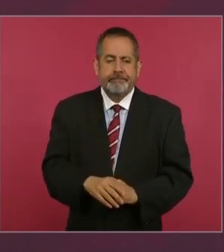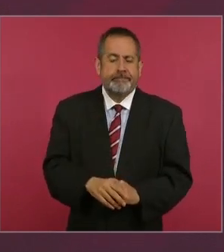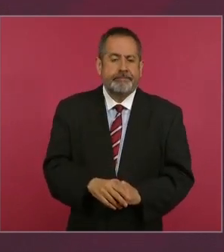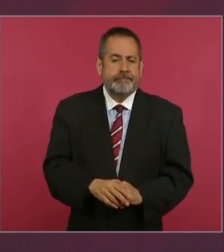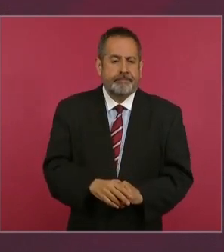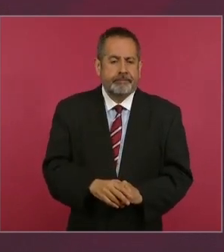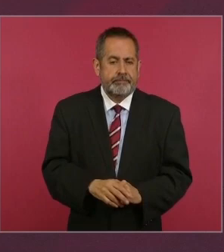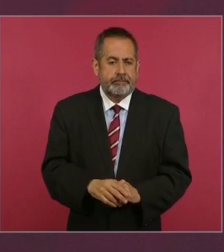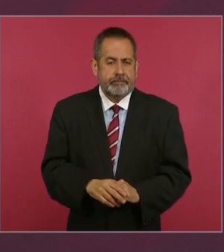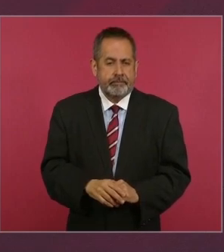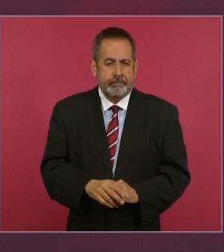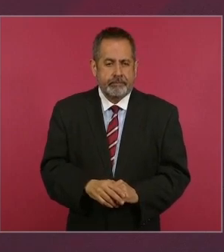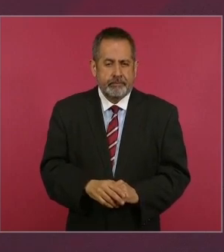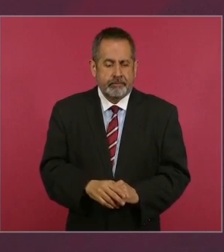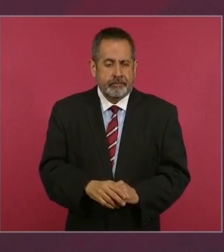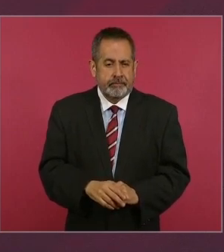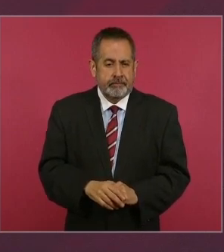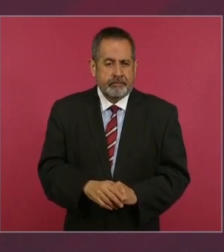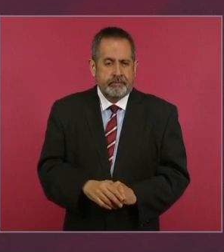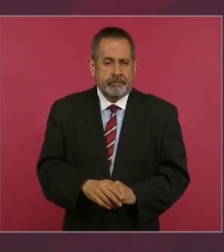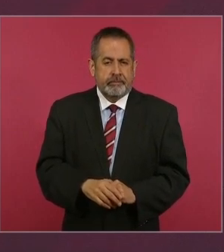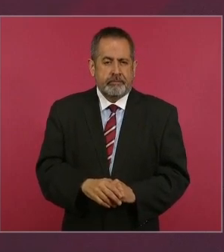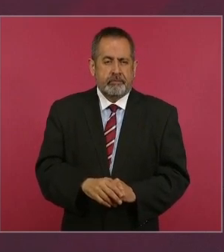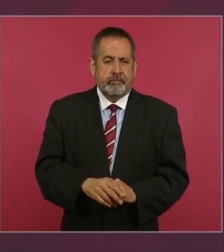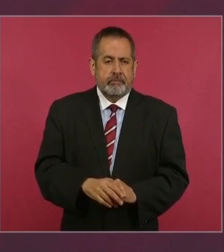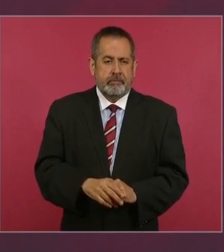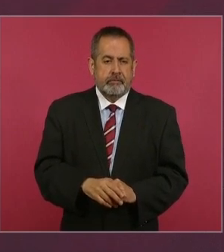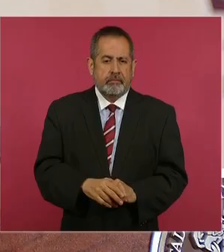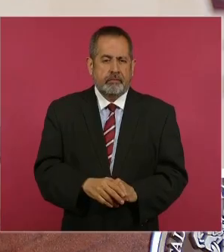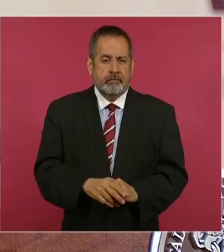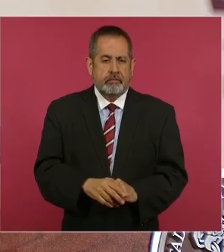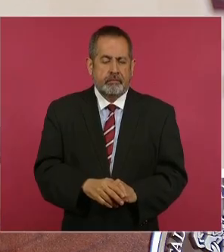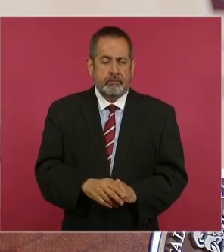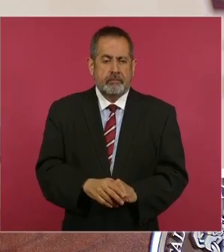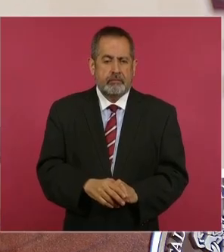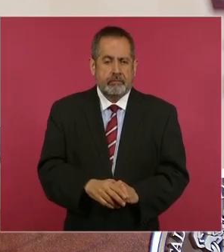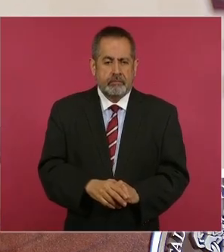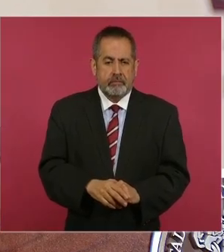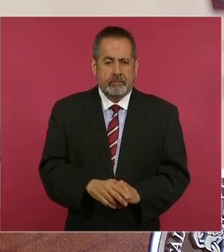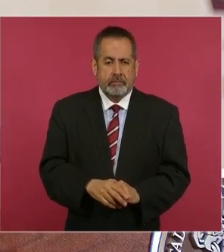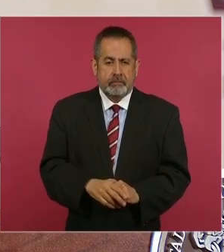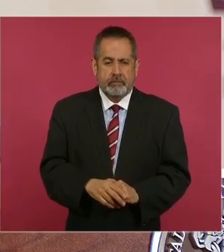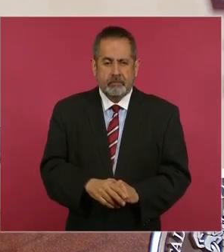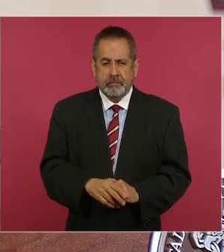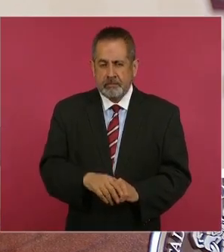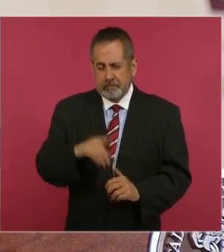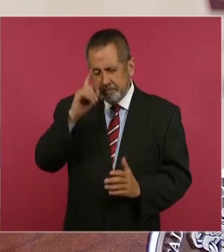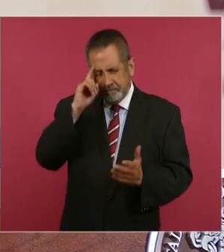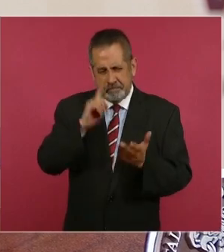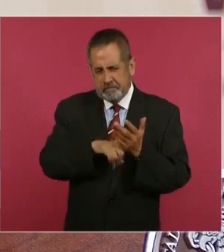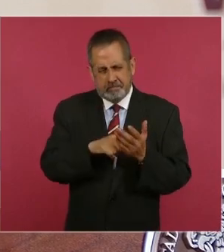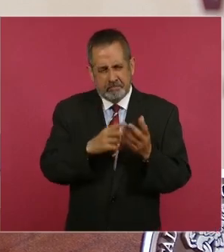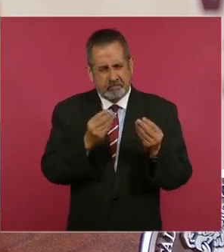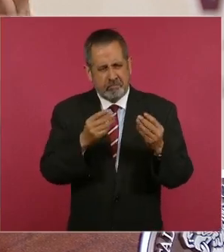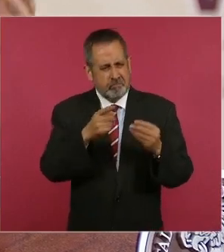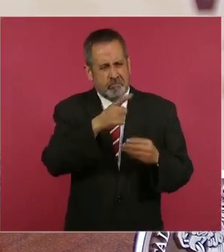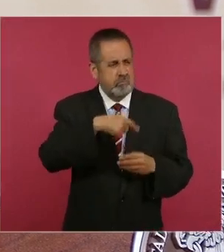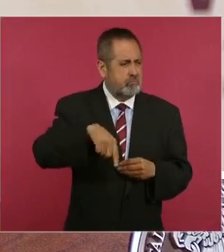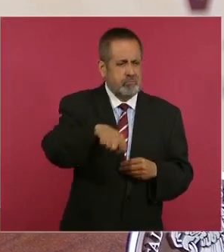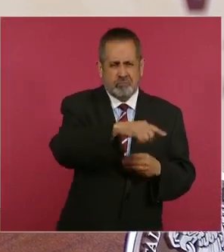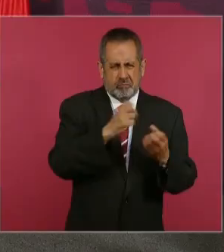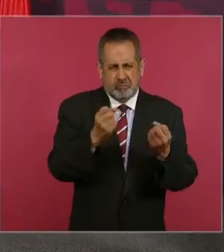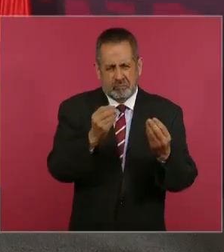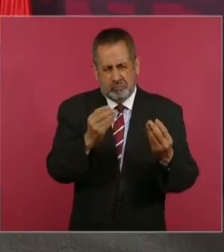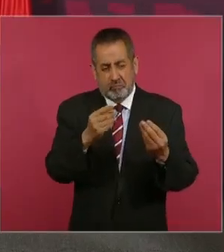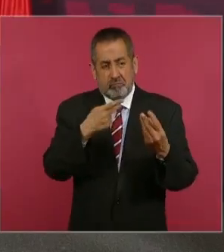cosas deben de haber Sí varios muchos enojados